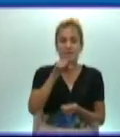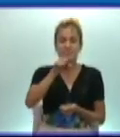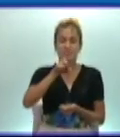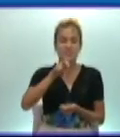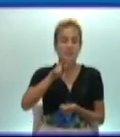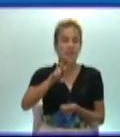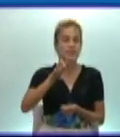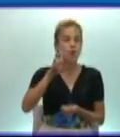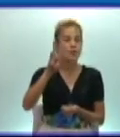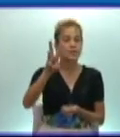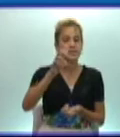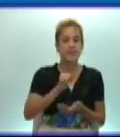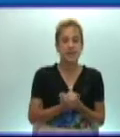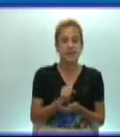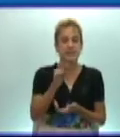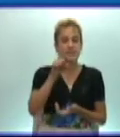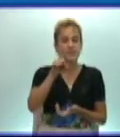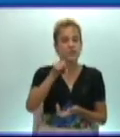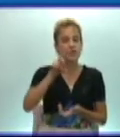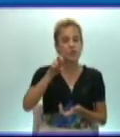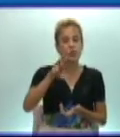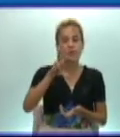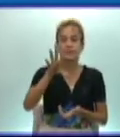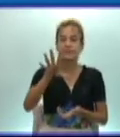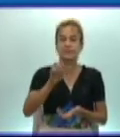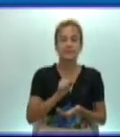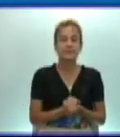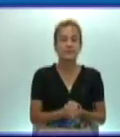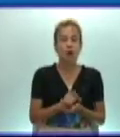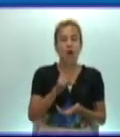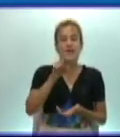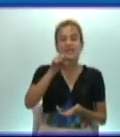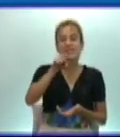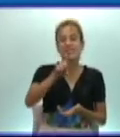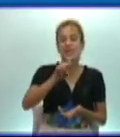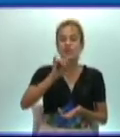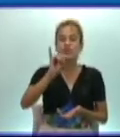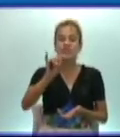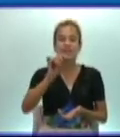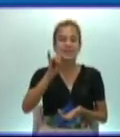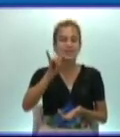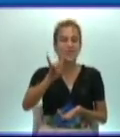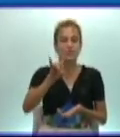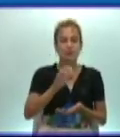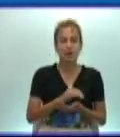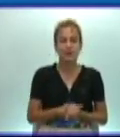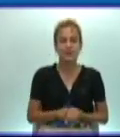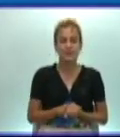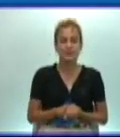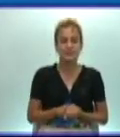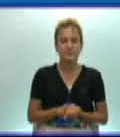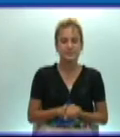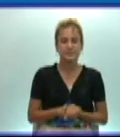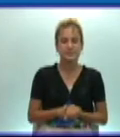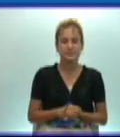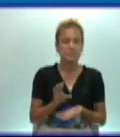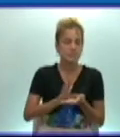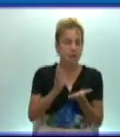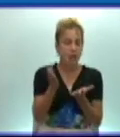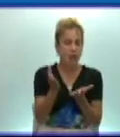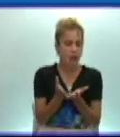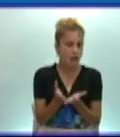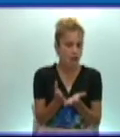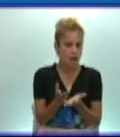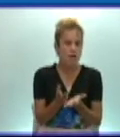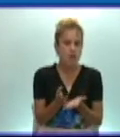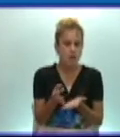páginas 123, 125 y 169 de su libro de